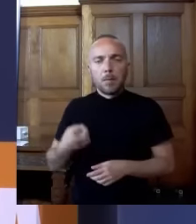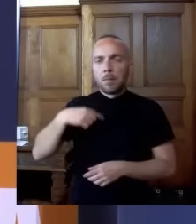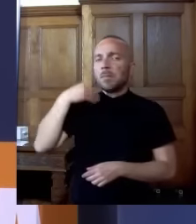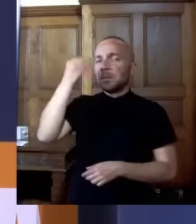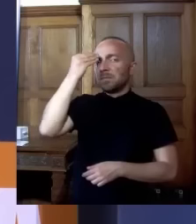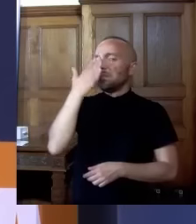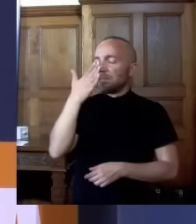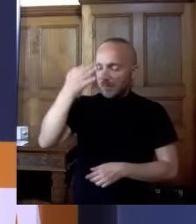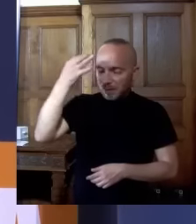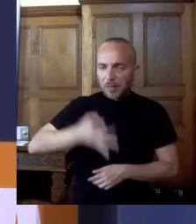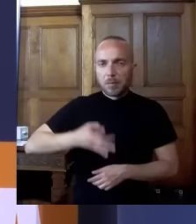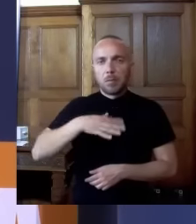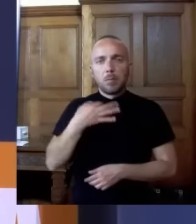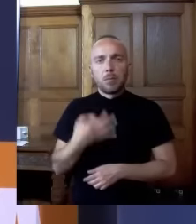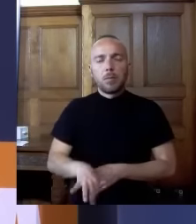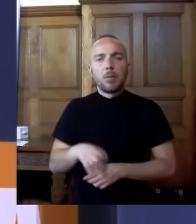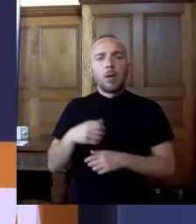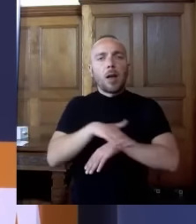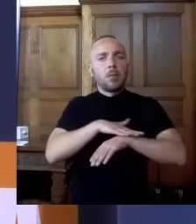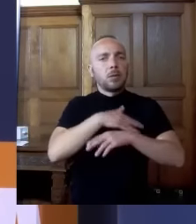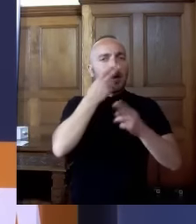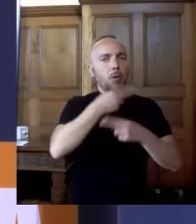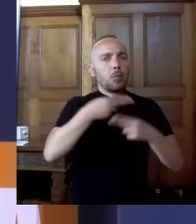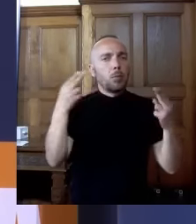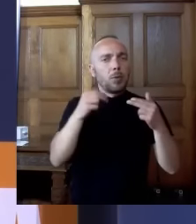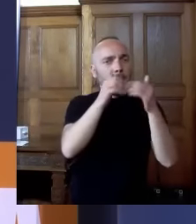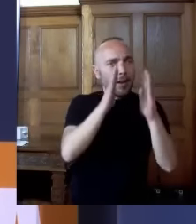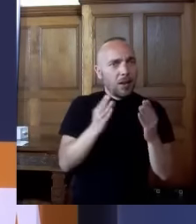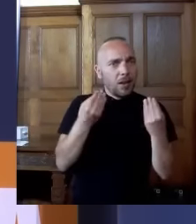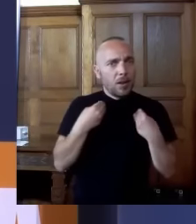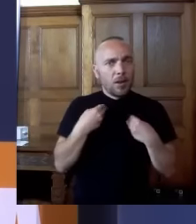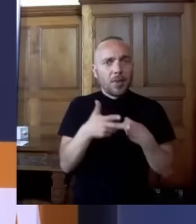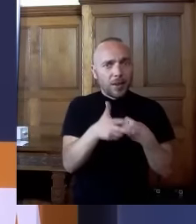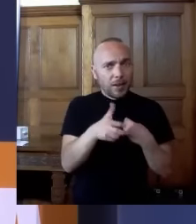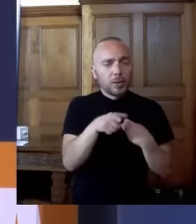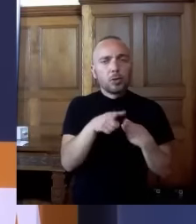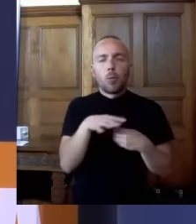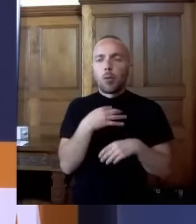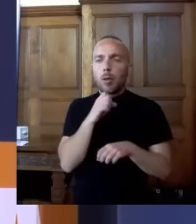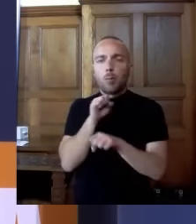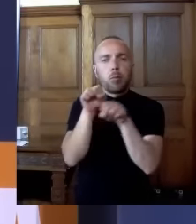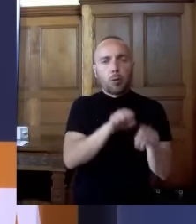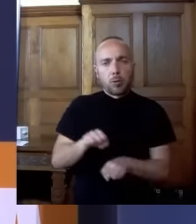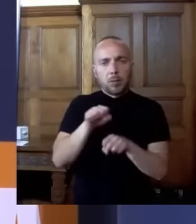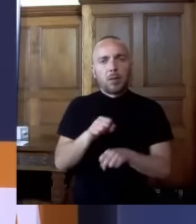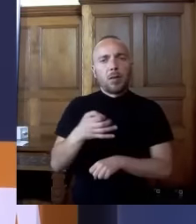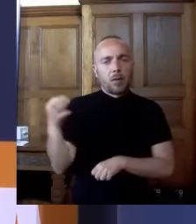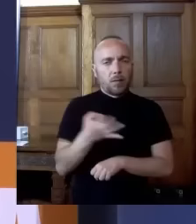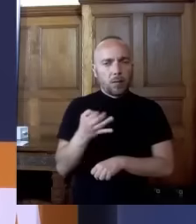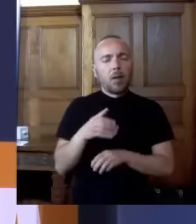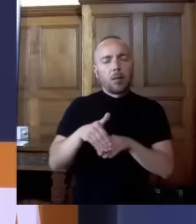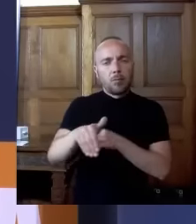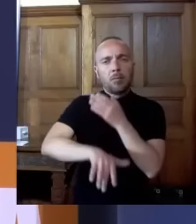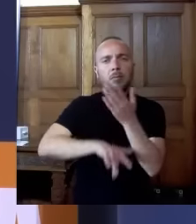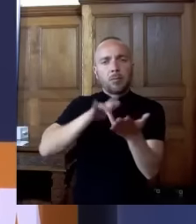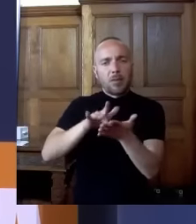benetan uste dugu administra publiko etxe izateko esub berma deela eta bermat